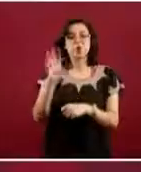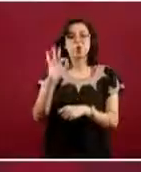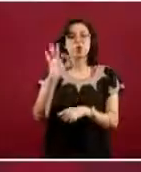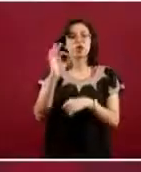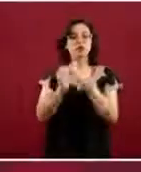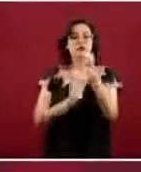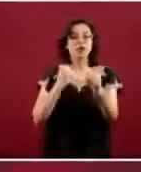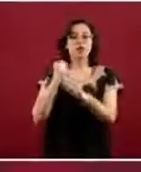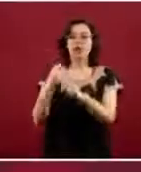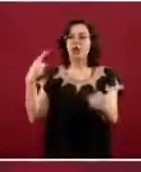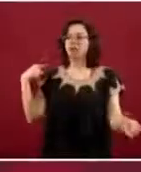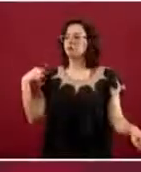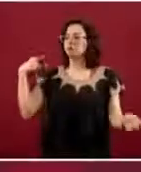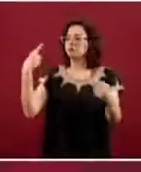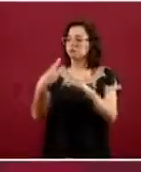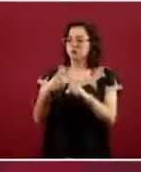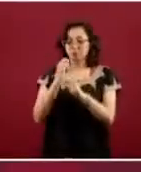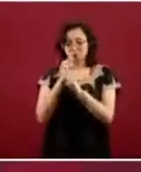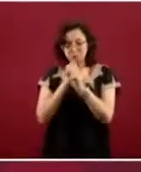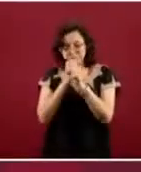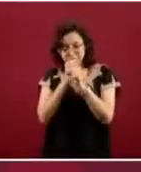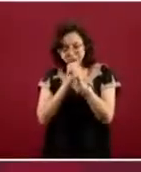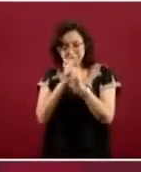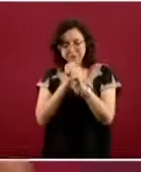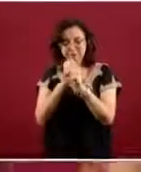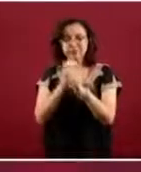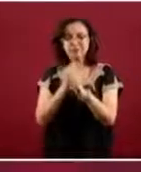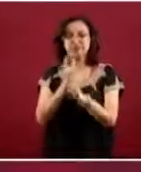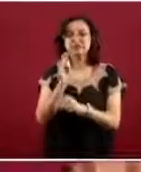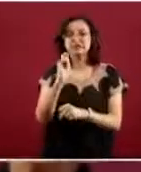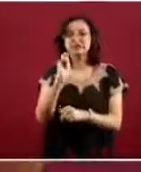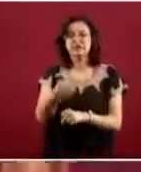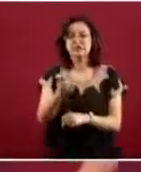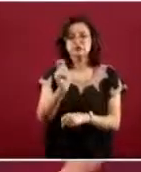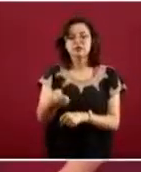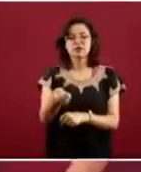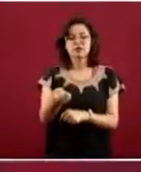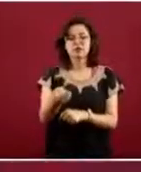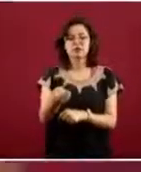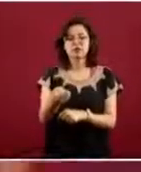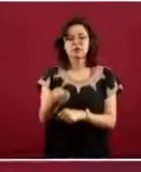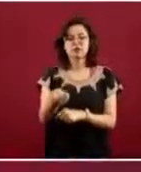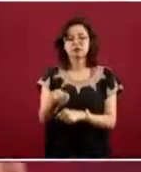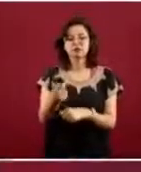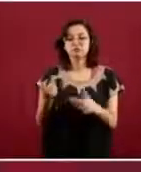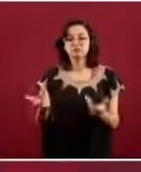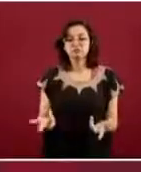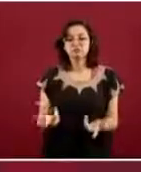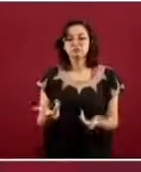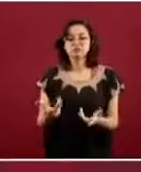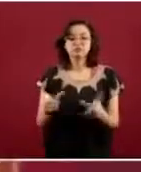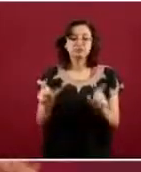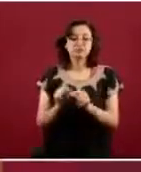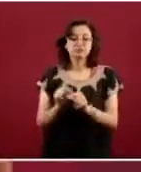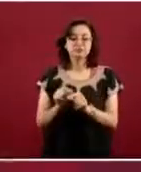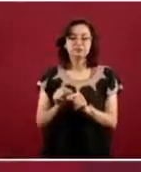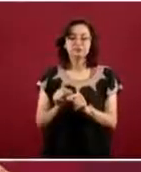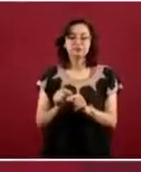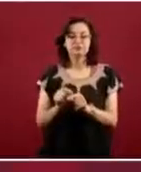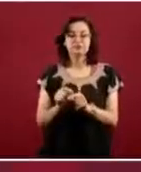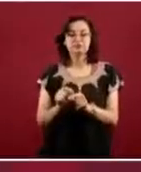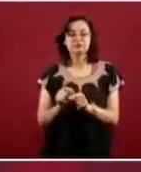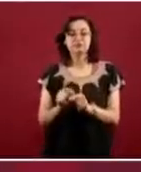40 años. Este es un producto que resulta de la, voy a simplificarlo en mi